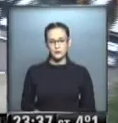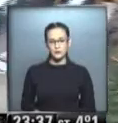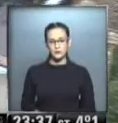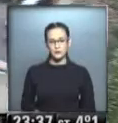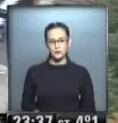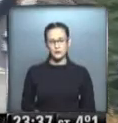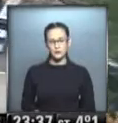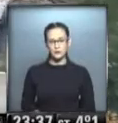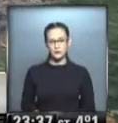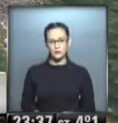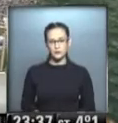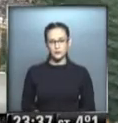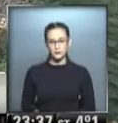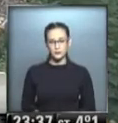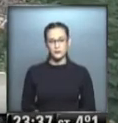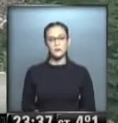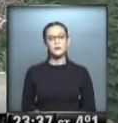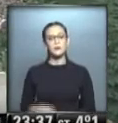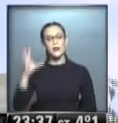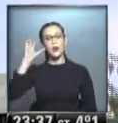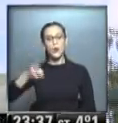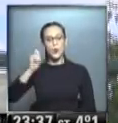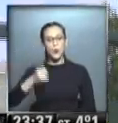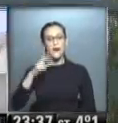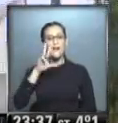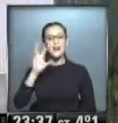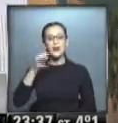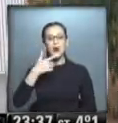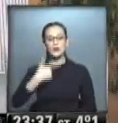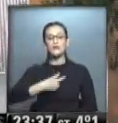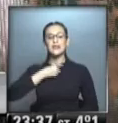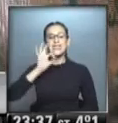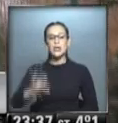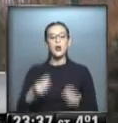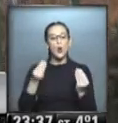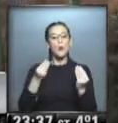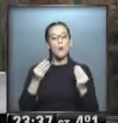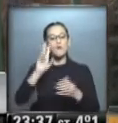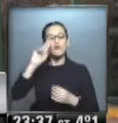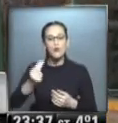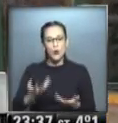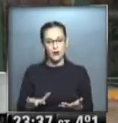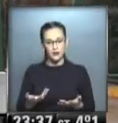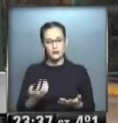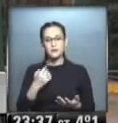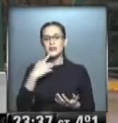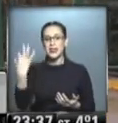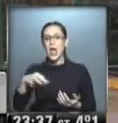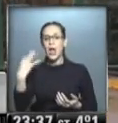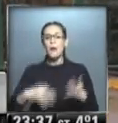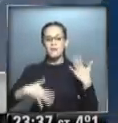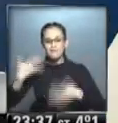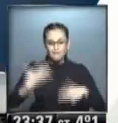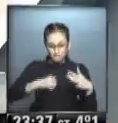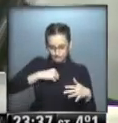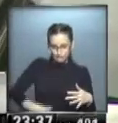La ordenó el juez de la causa Javier Ríos con el fin de determinar la mecánica de la muerte. No descartan exhumar el cuerpo para una nueva